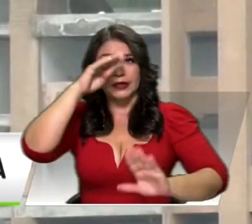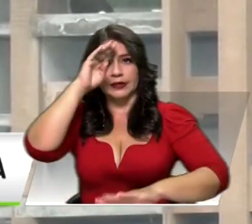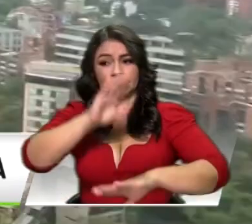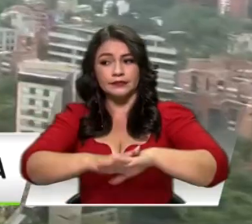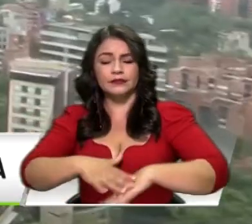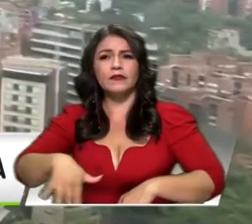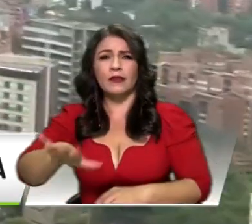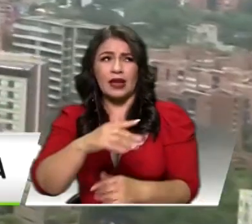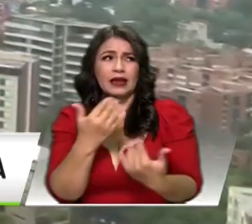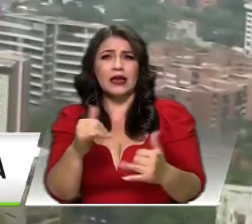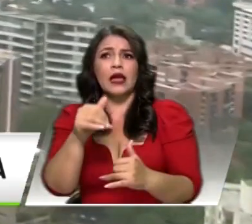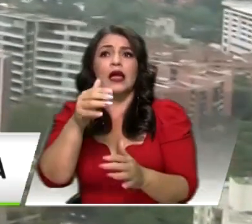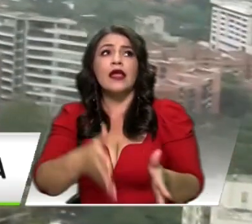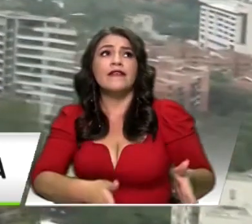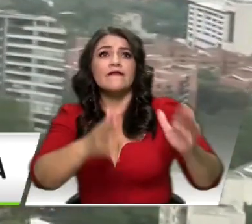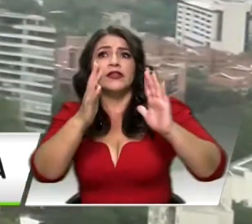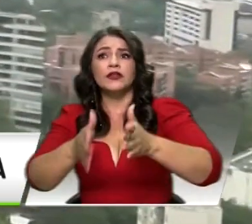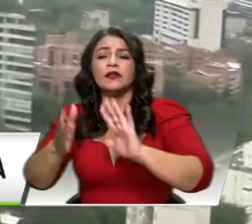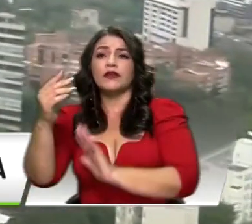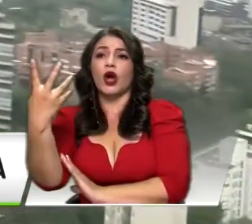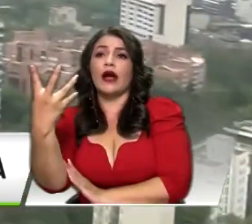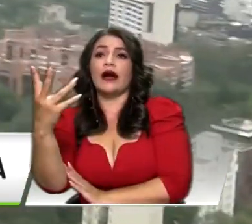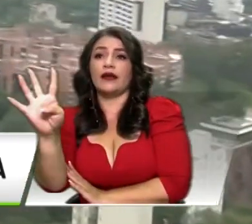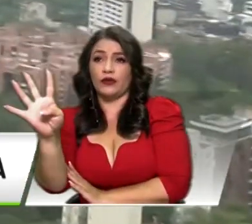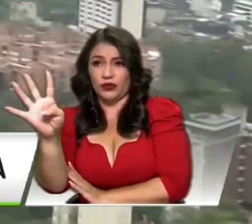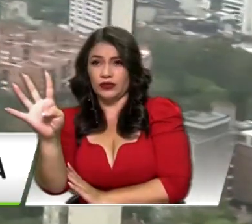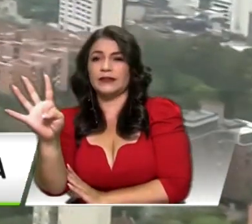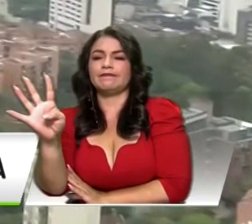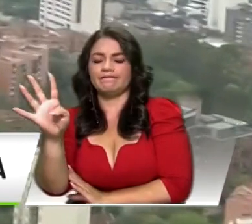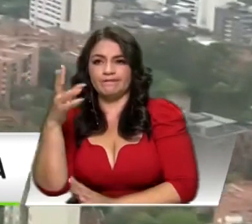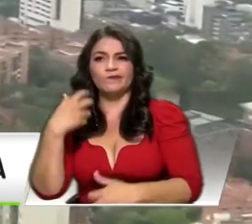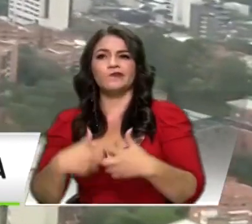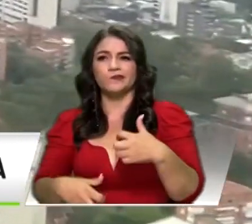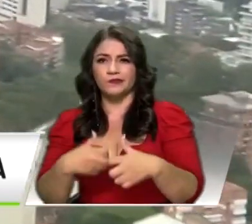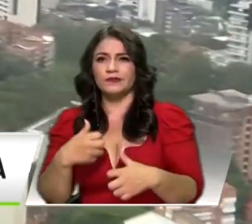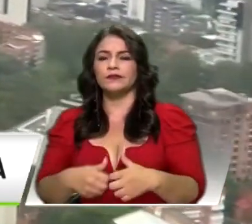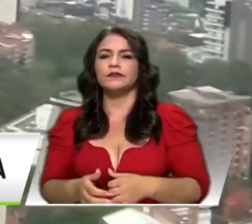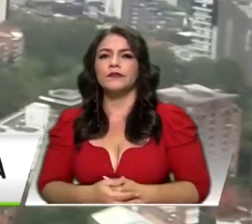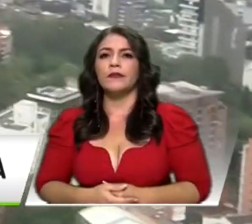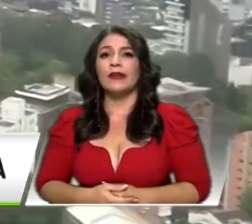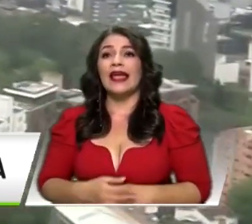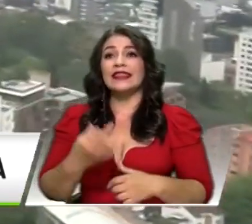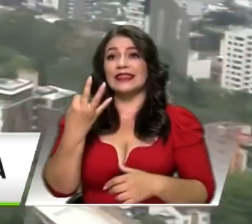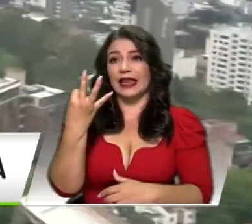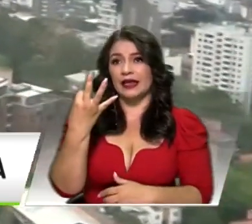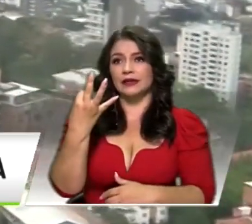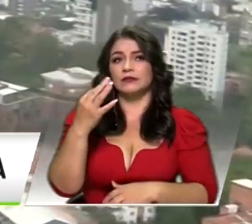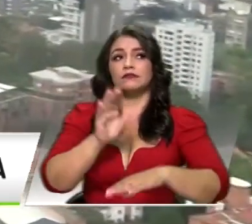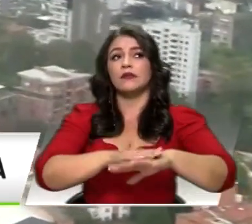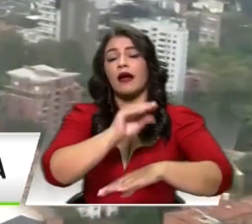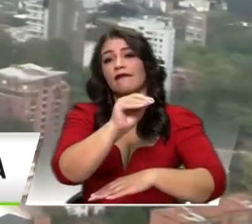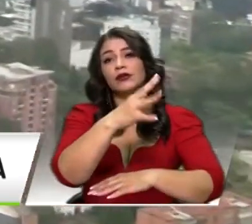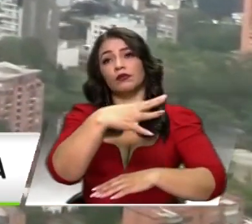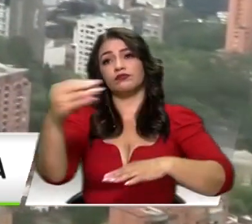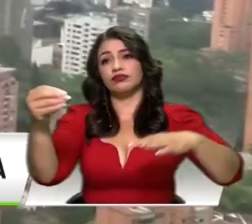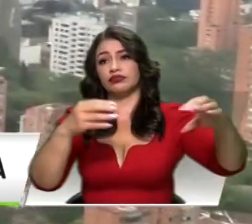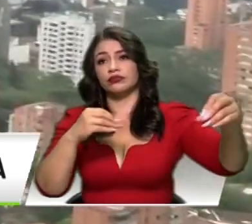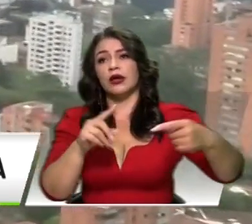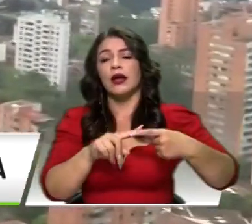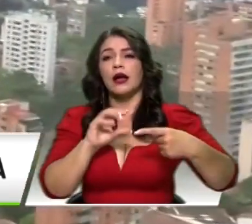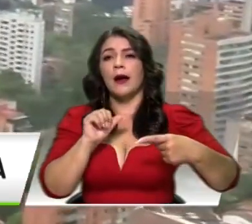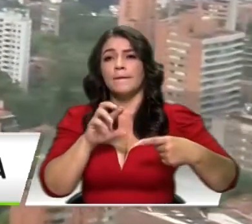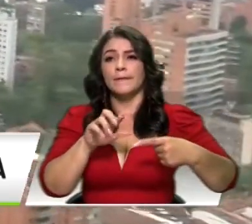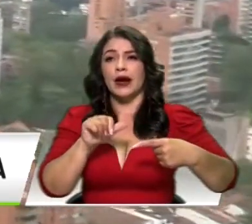hay una lista de unos 14 edificios más con fallas estructurales. De estos, sobre 3 hay una orden de evacuación: Campala, Asensi y